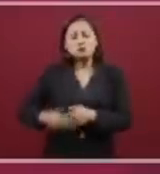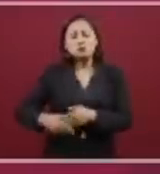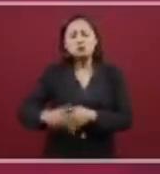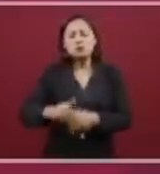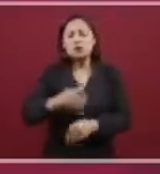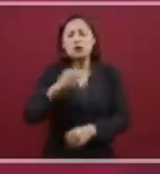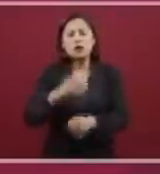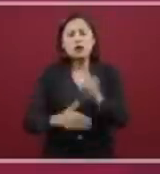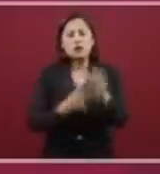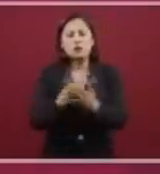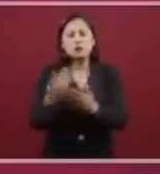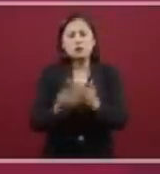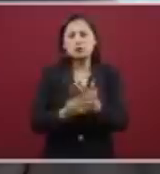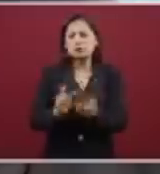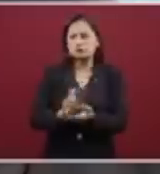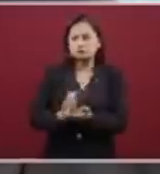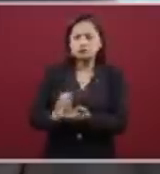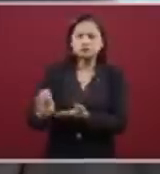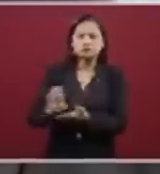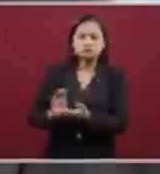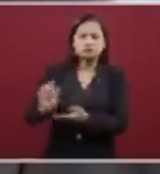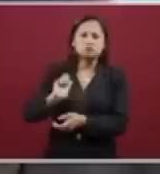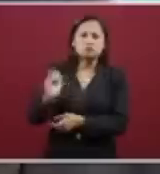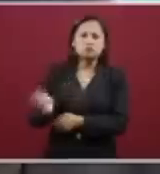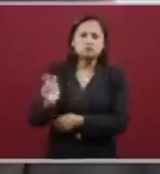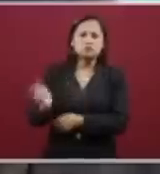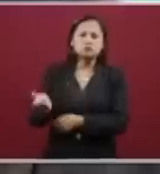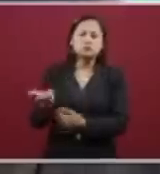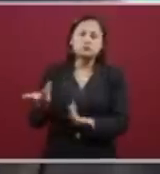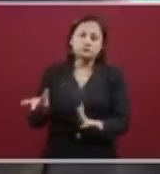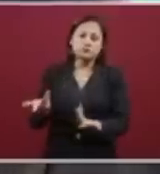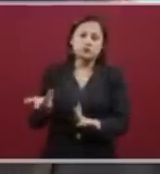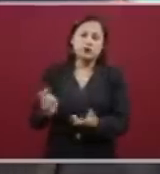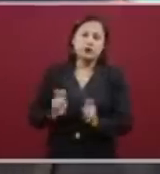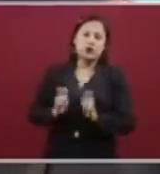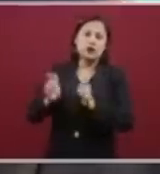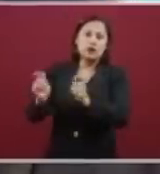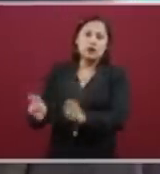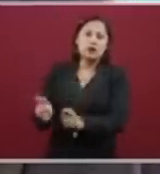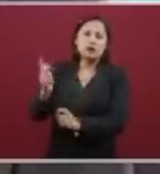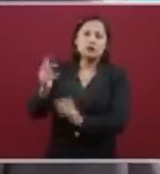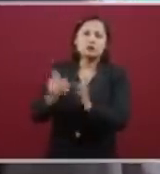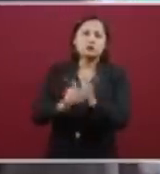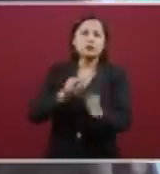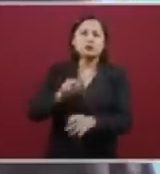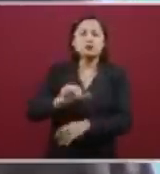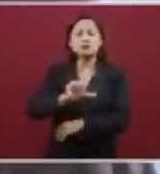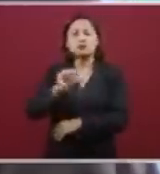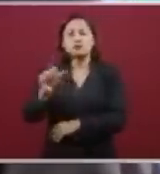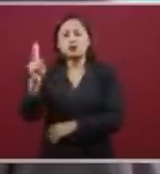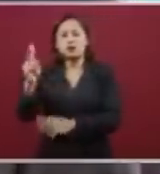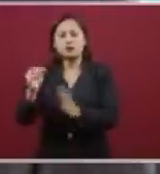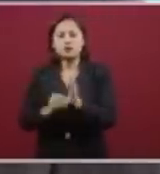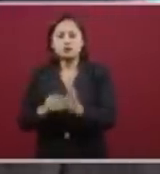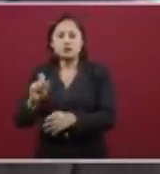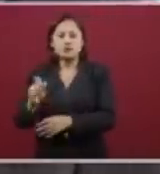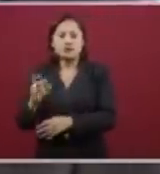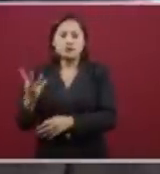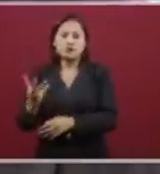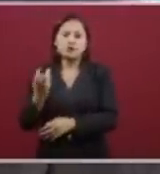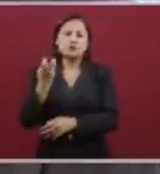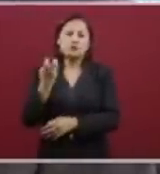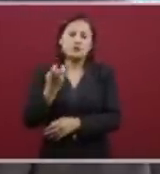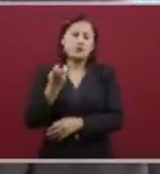proyecto lo que dejaba la carga a la administración 2018 2024 lo que es irresponsable y